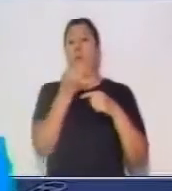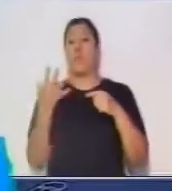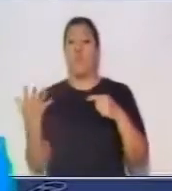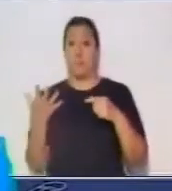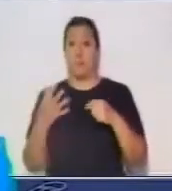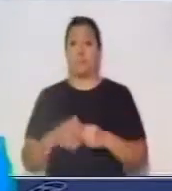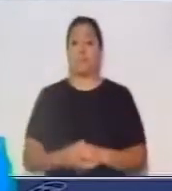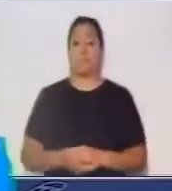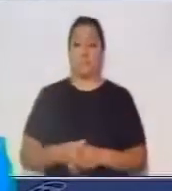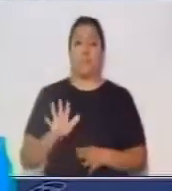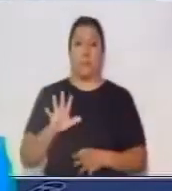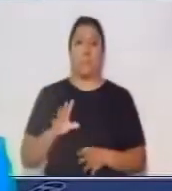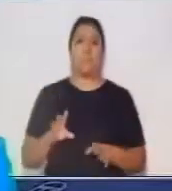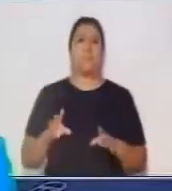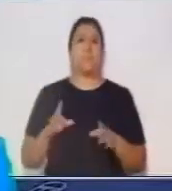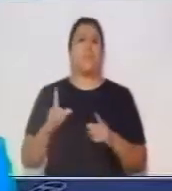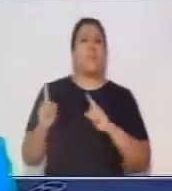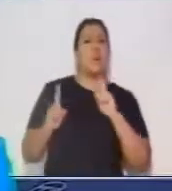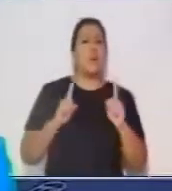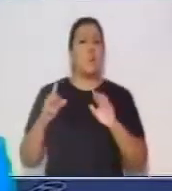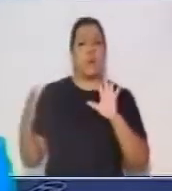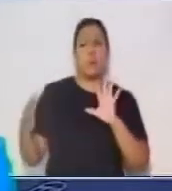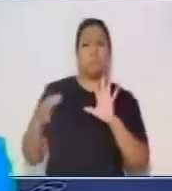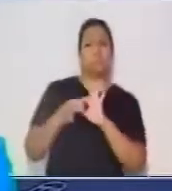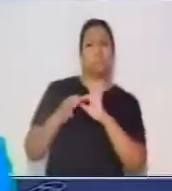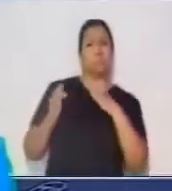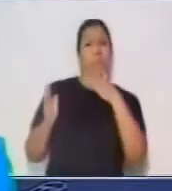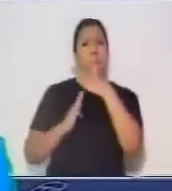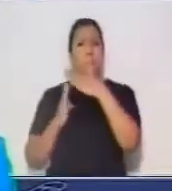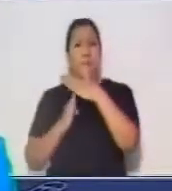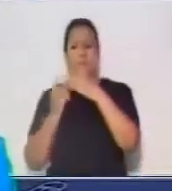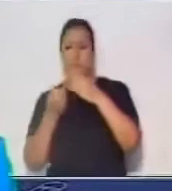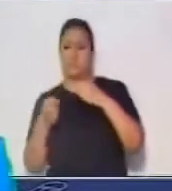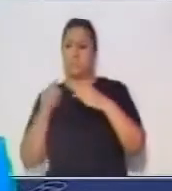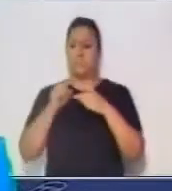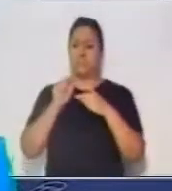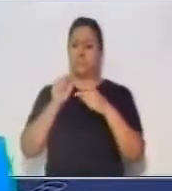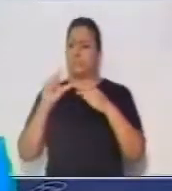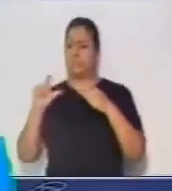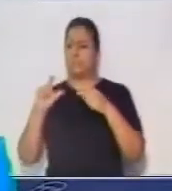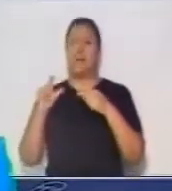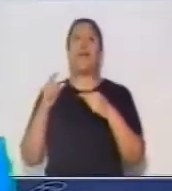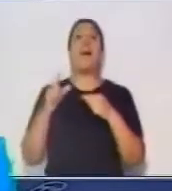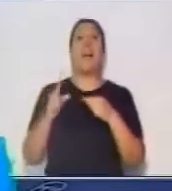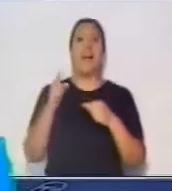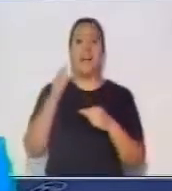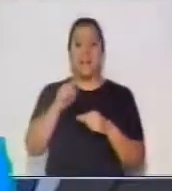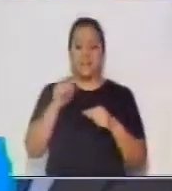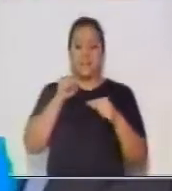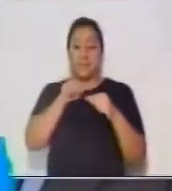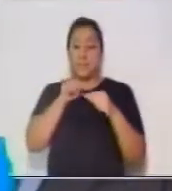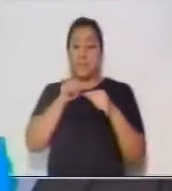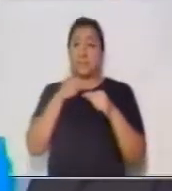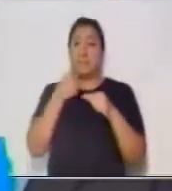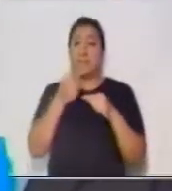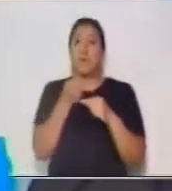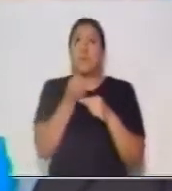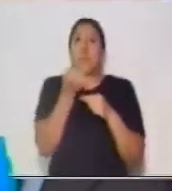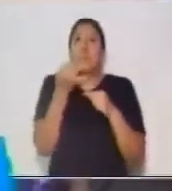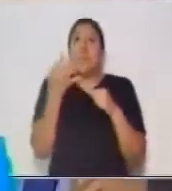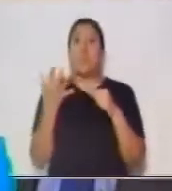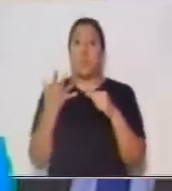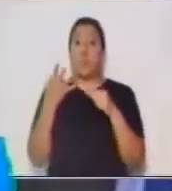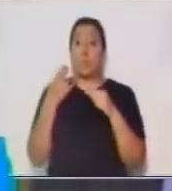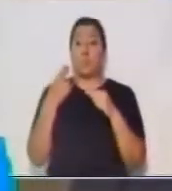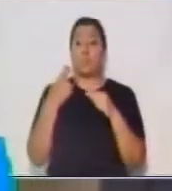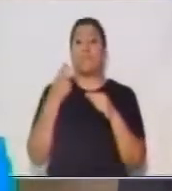mejor para un cabello increíble. Ma, ahora nuestro cabello brilla como el oro. Claro, es oro líquido. Y ahora sí listas para brillar. Prueba